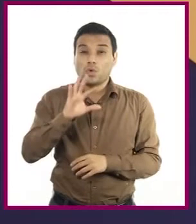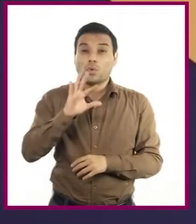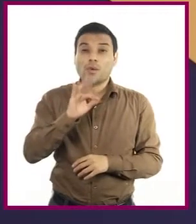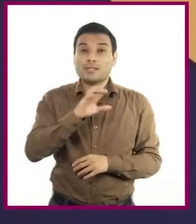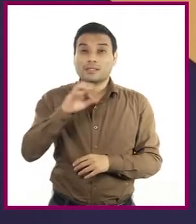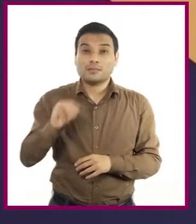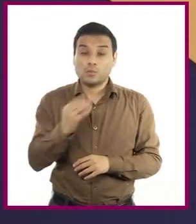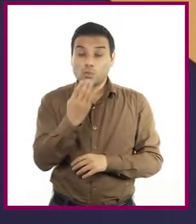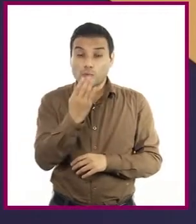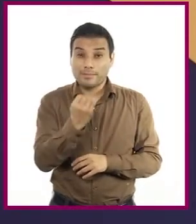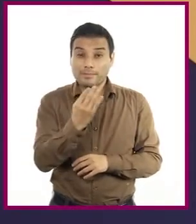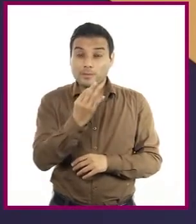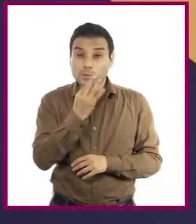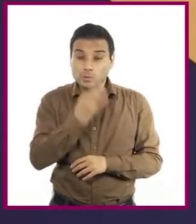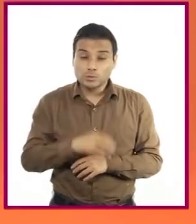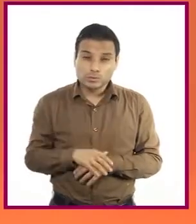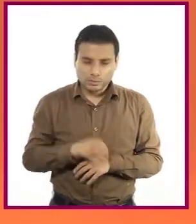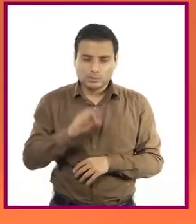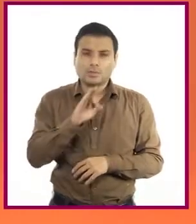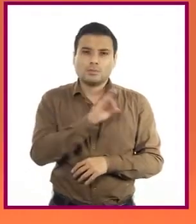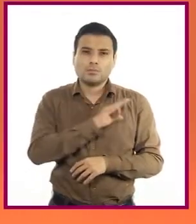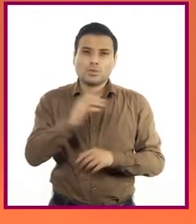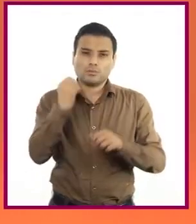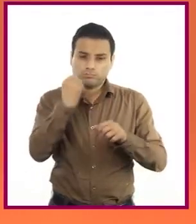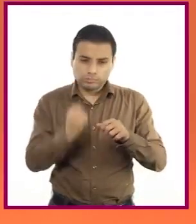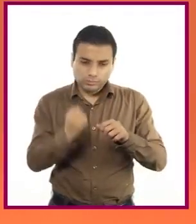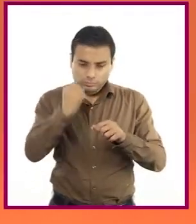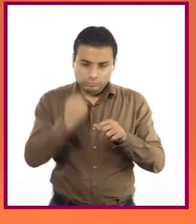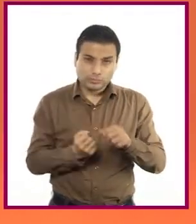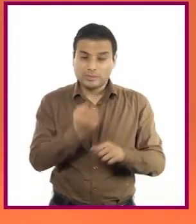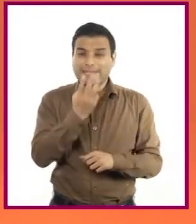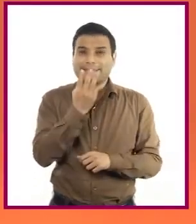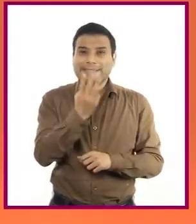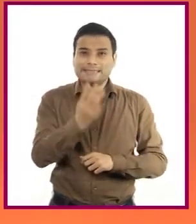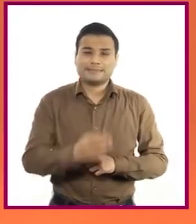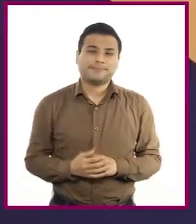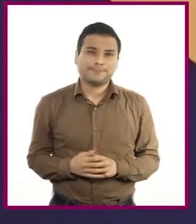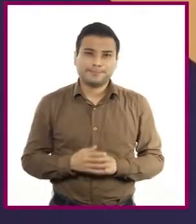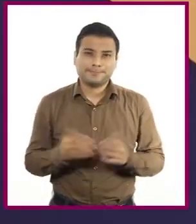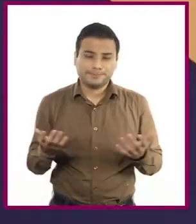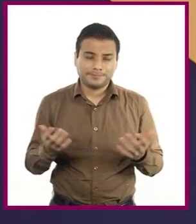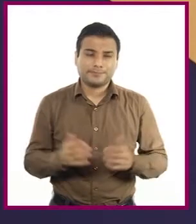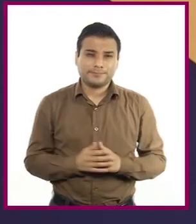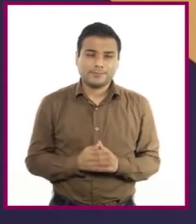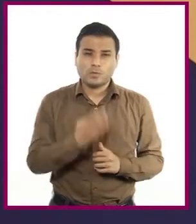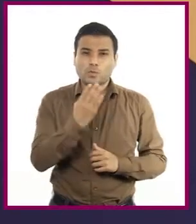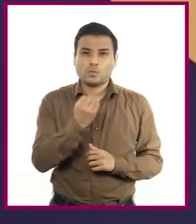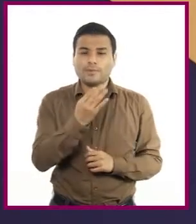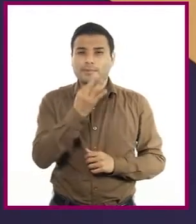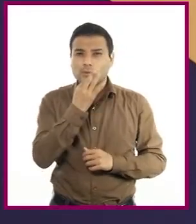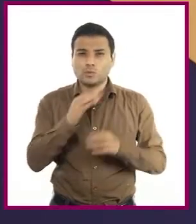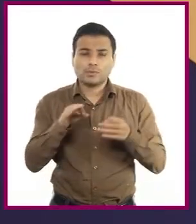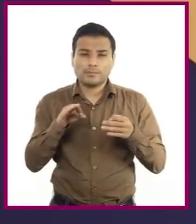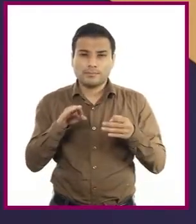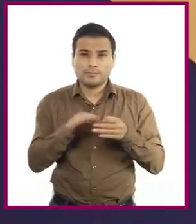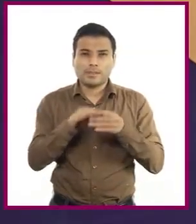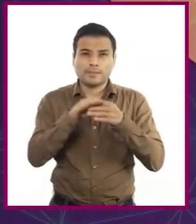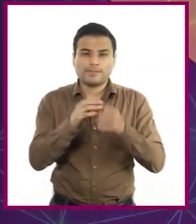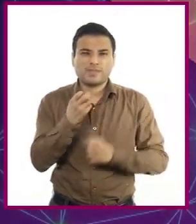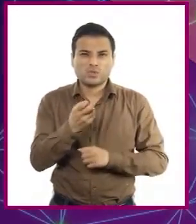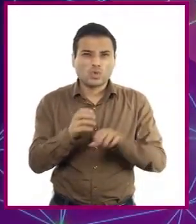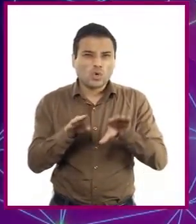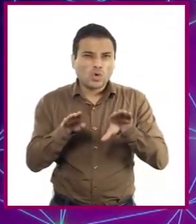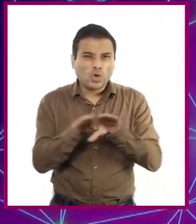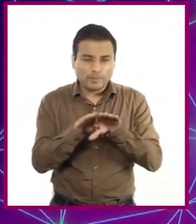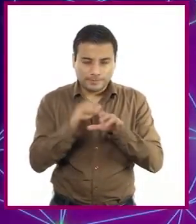en cortarse y se pueden cortar 3 tarjetas por cada 9 minutos. Realizando el modelado de esta situación,